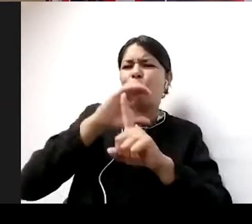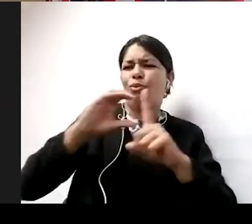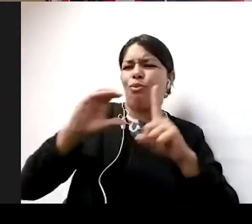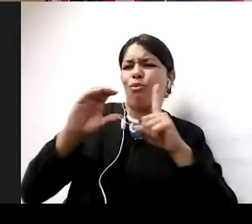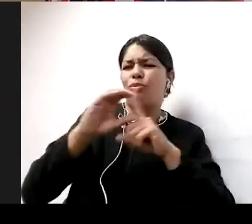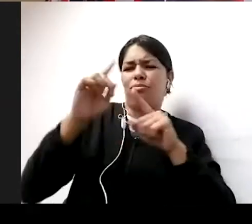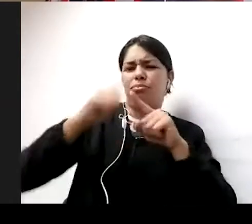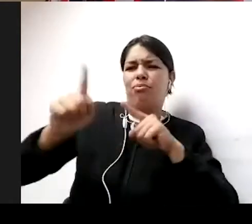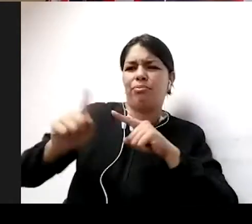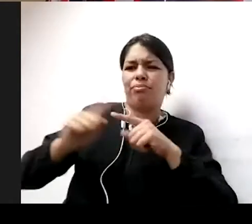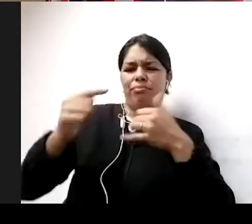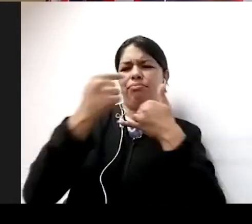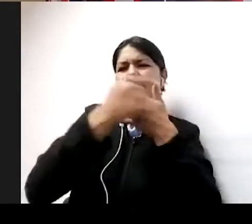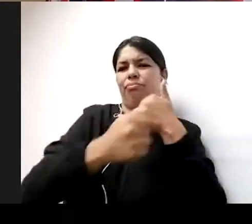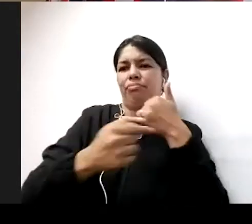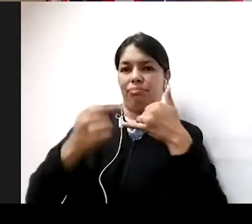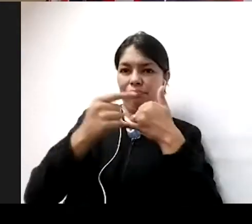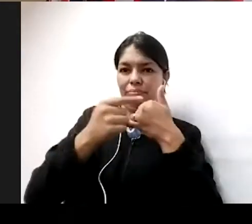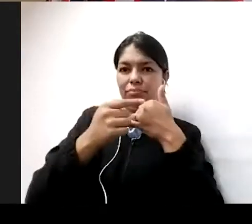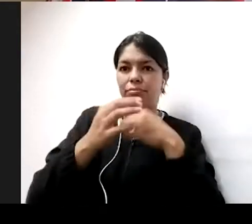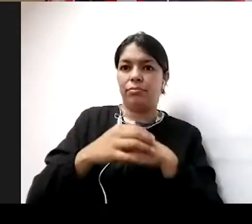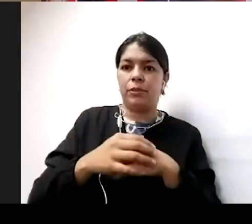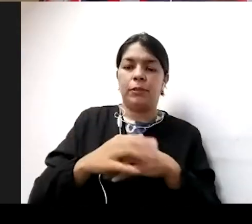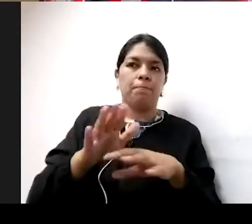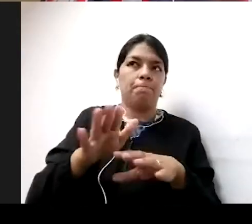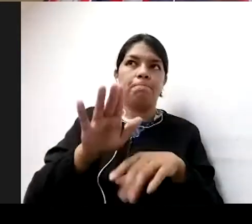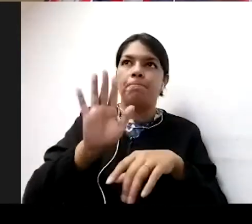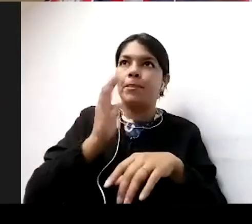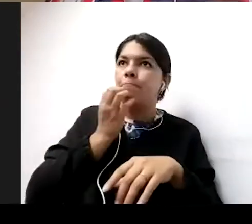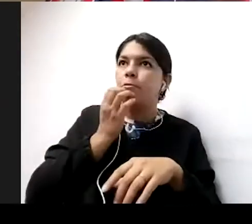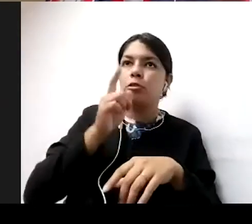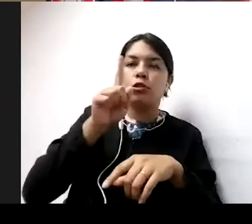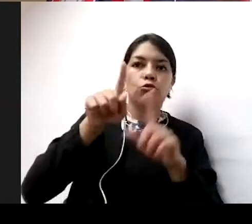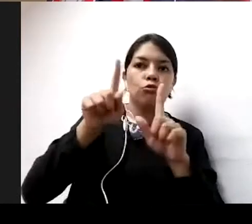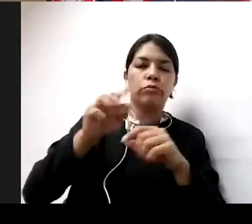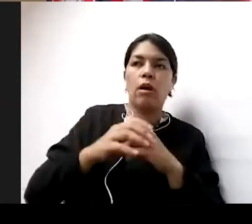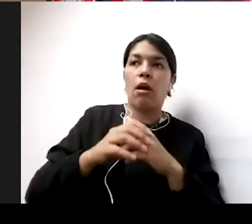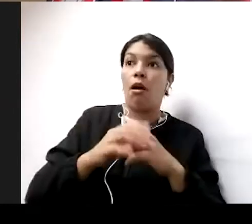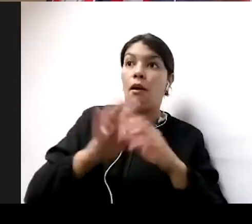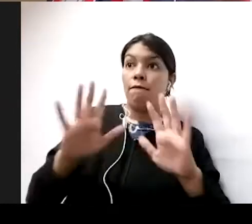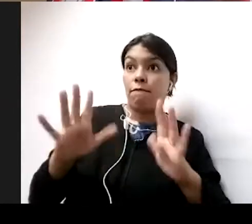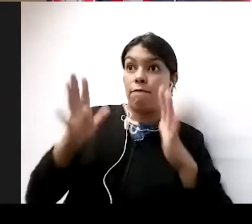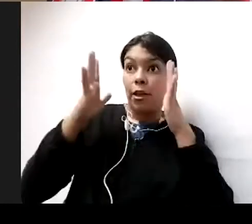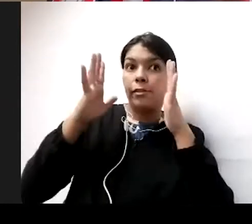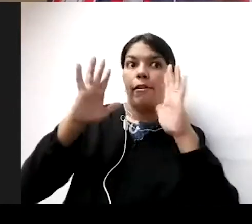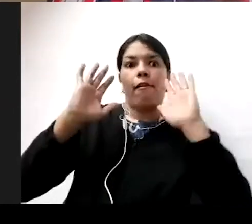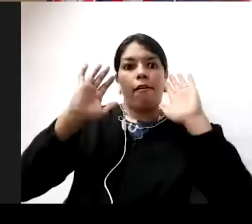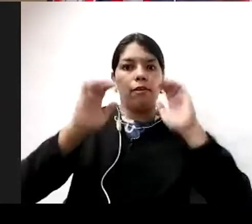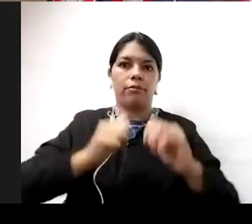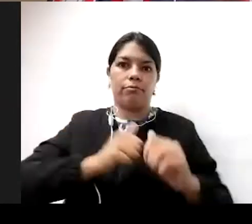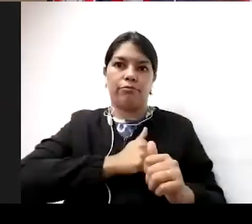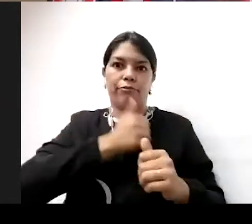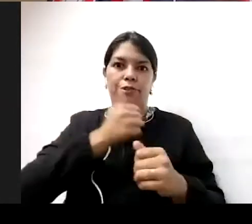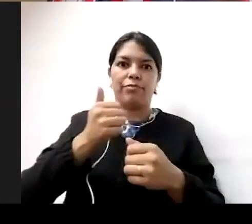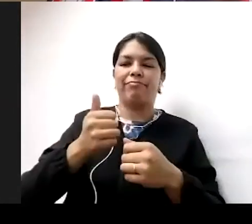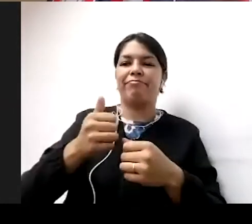momentos, muchas de las poblaciones, por ejemplo, aprovechan espacios para el uso o consumo de